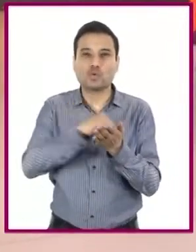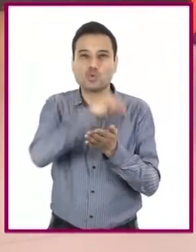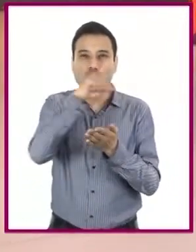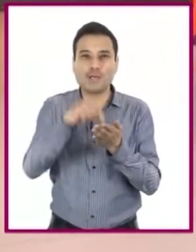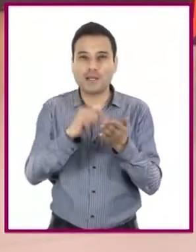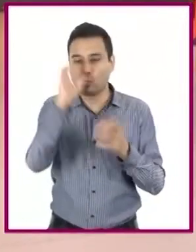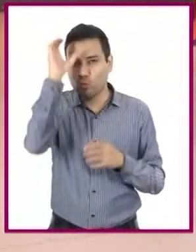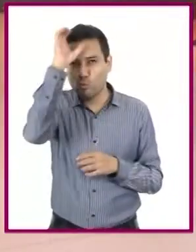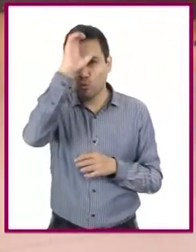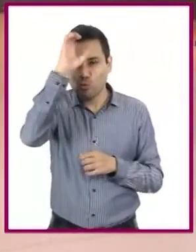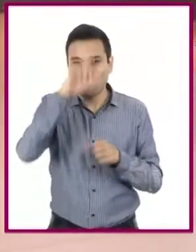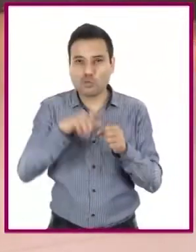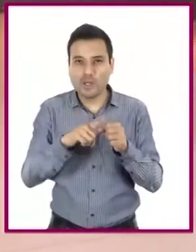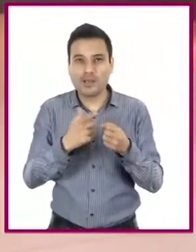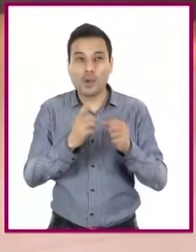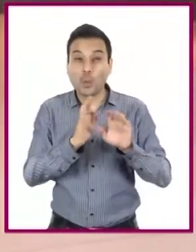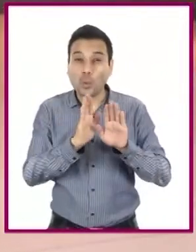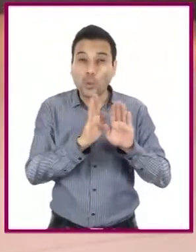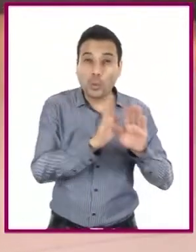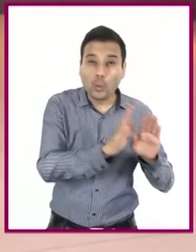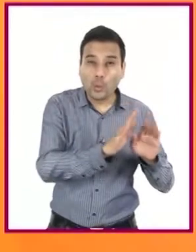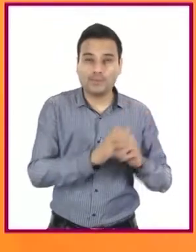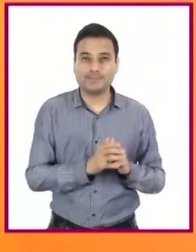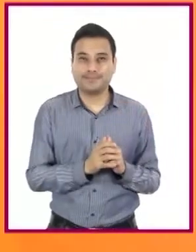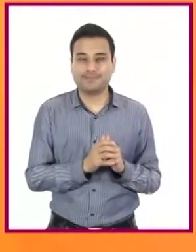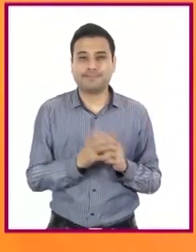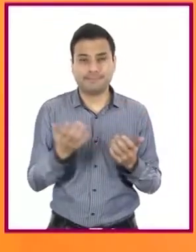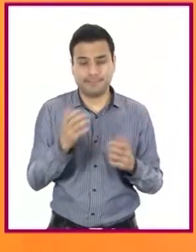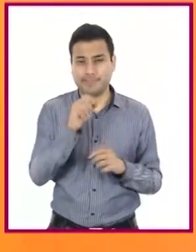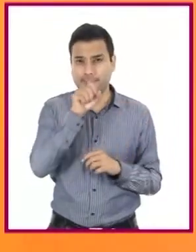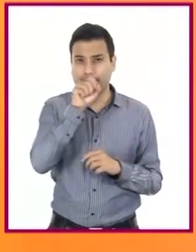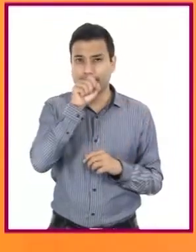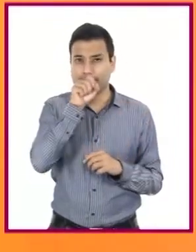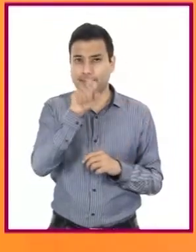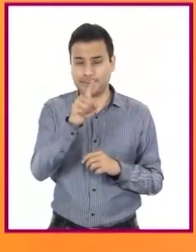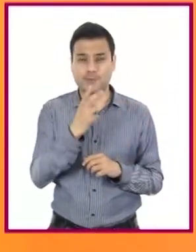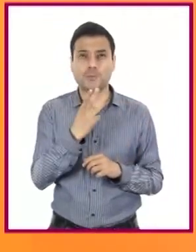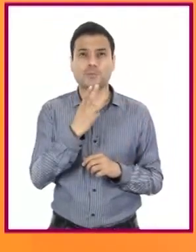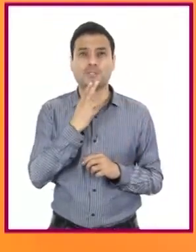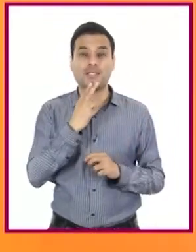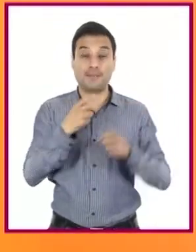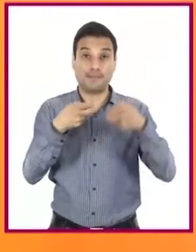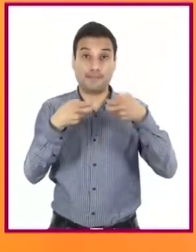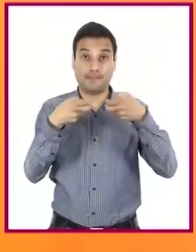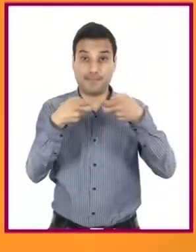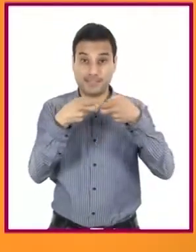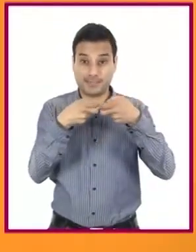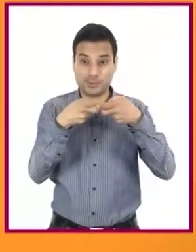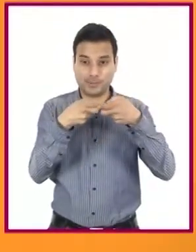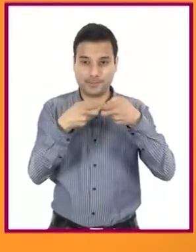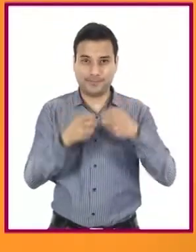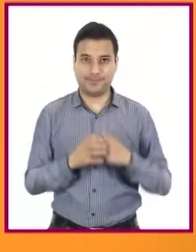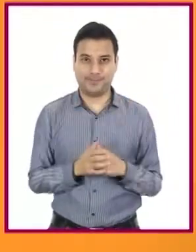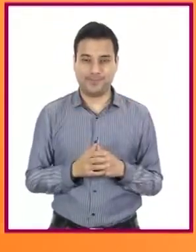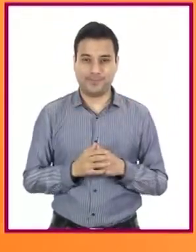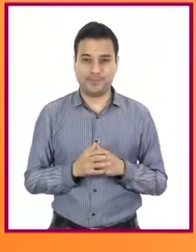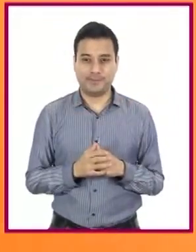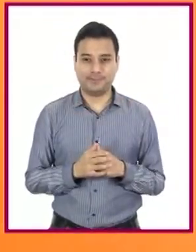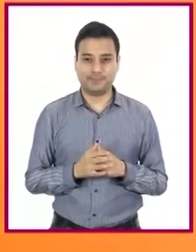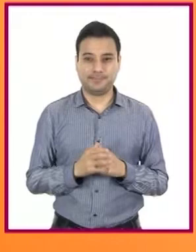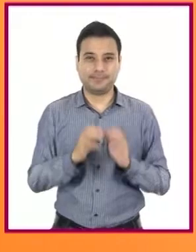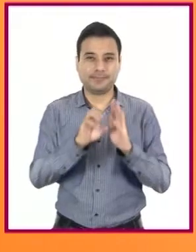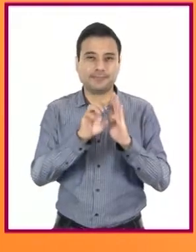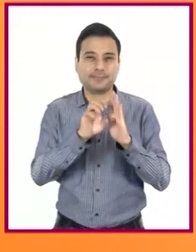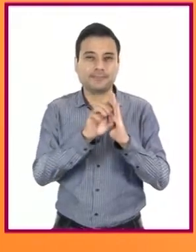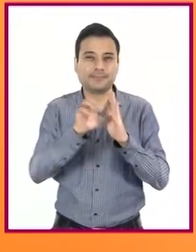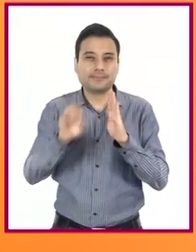olvidado. Así es. También utilizaremos un pedazo de plástico, de preferencia transparente, como el que usan